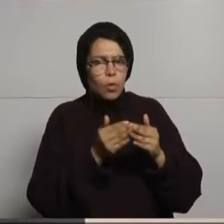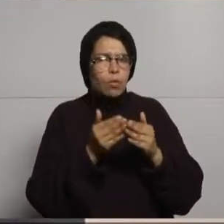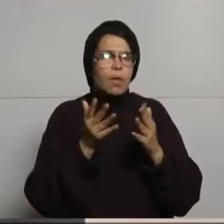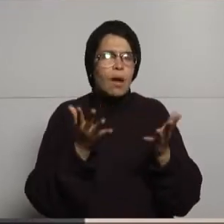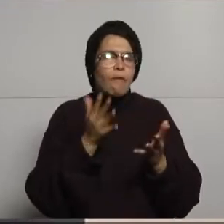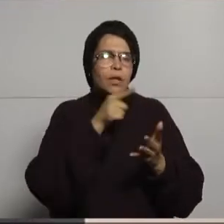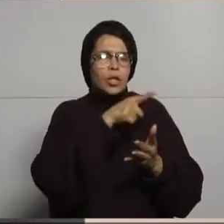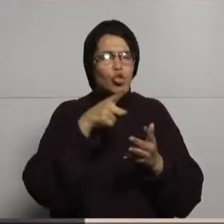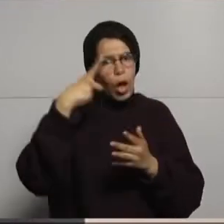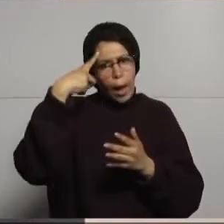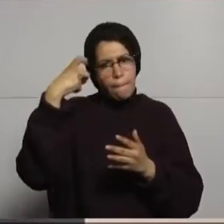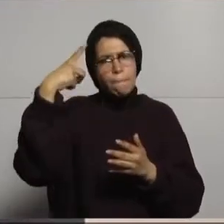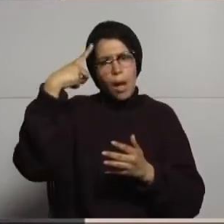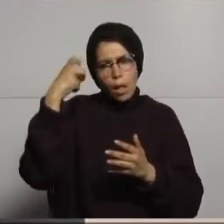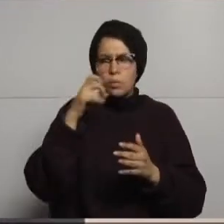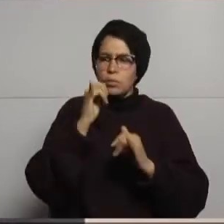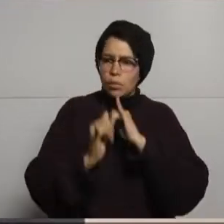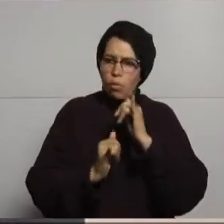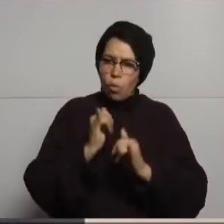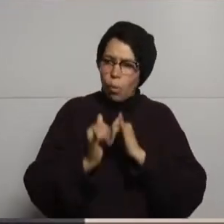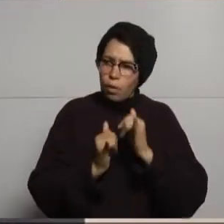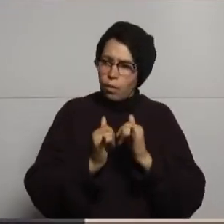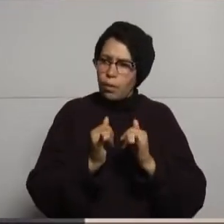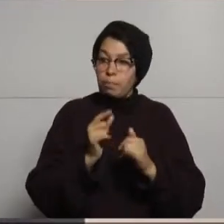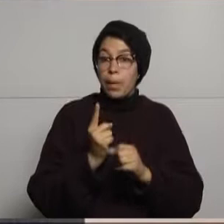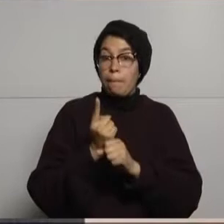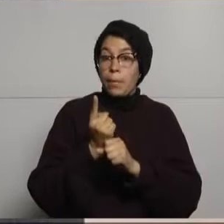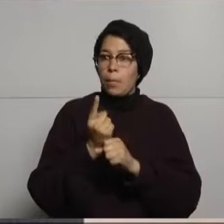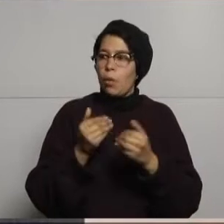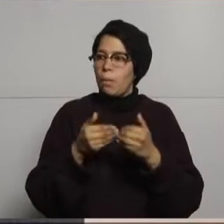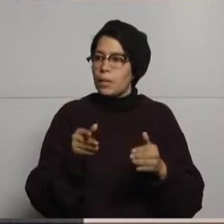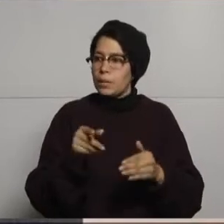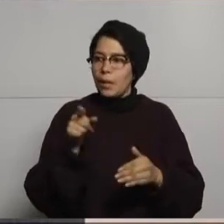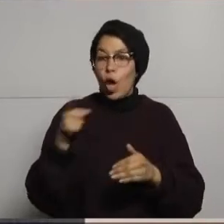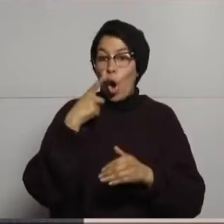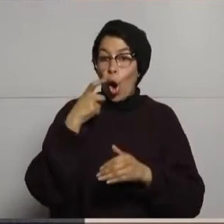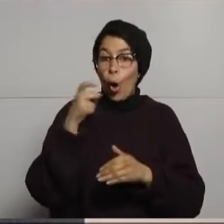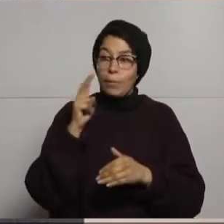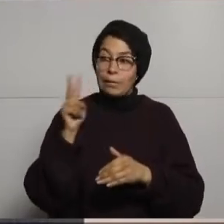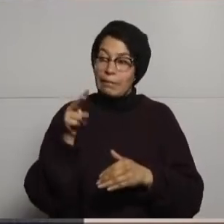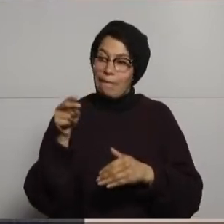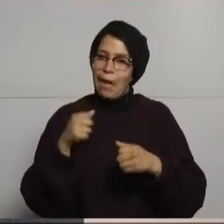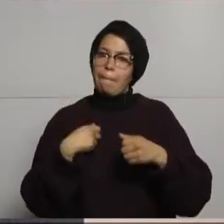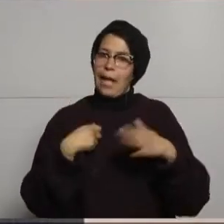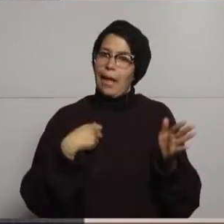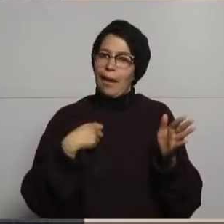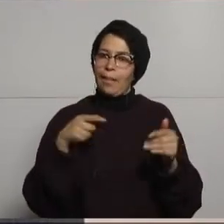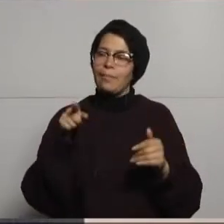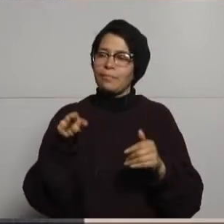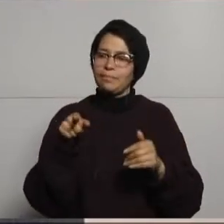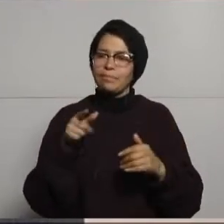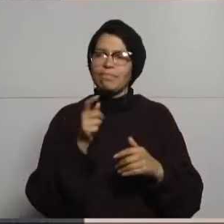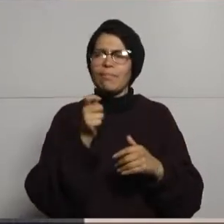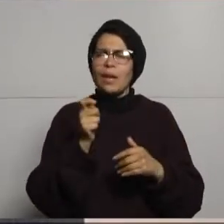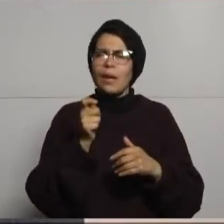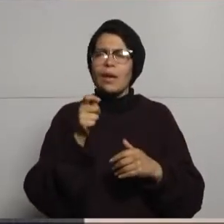ir contando sus experiencias. Voy a empezar con este señor que tengo acá a la izquierda, que como decía